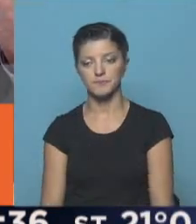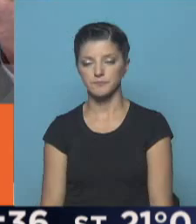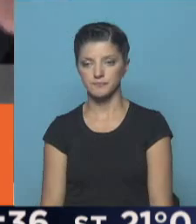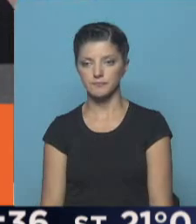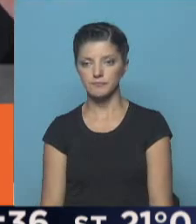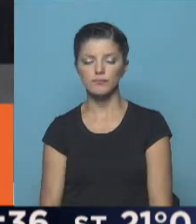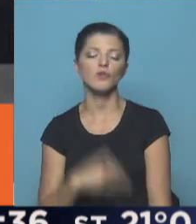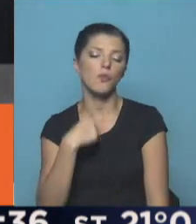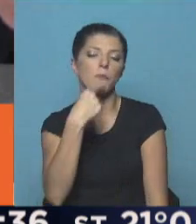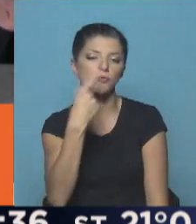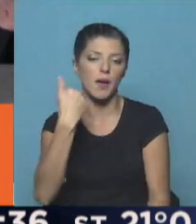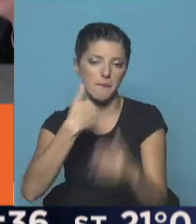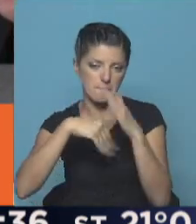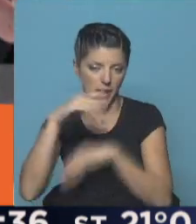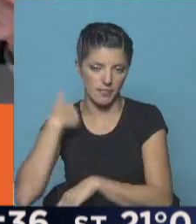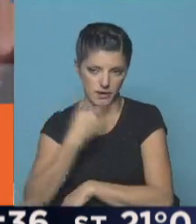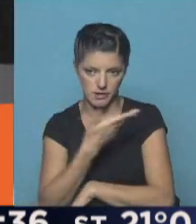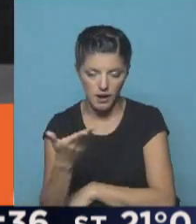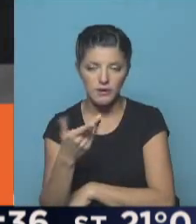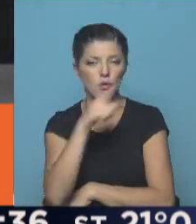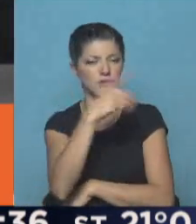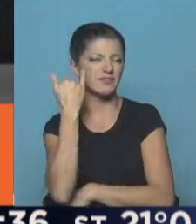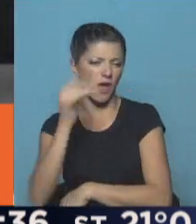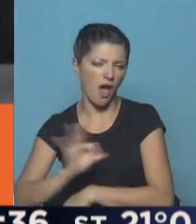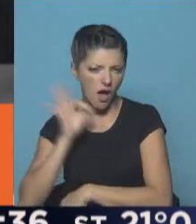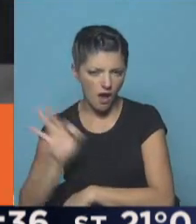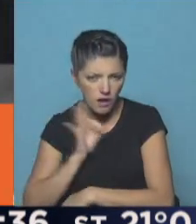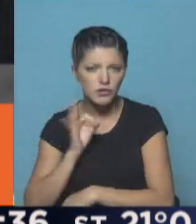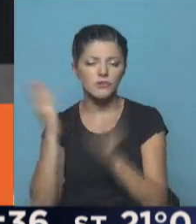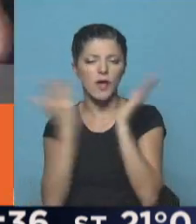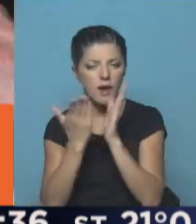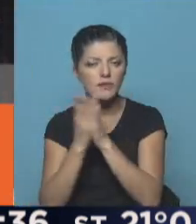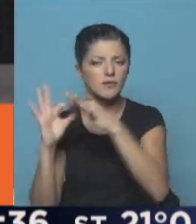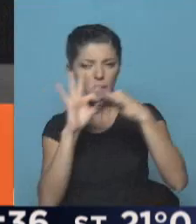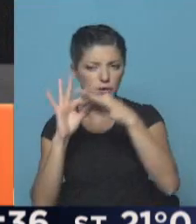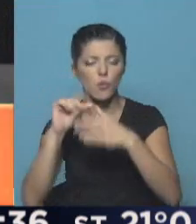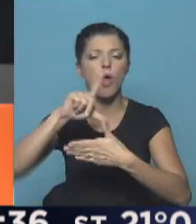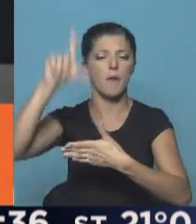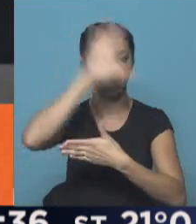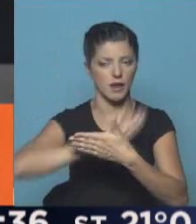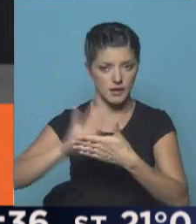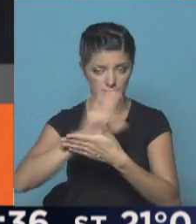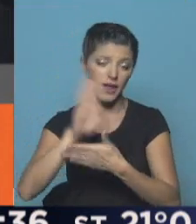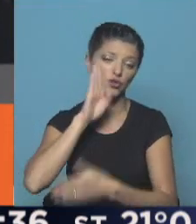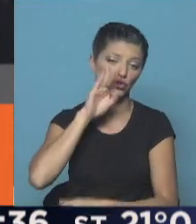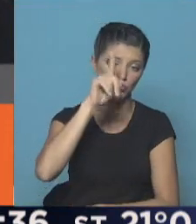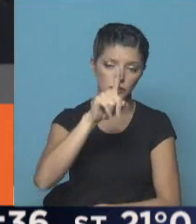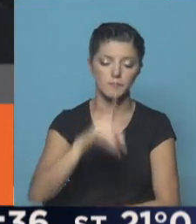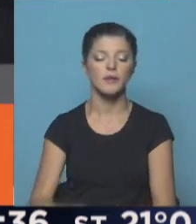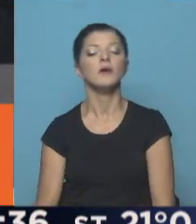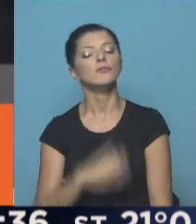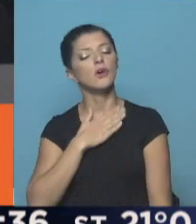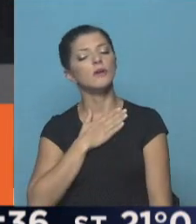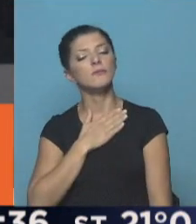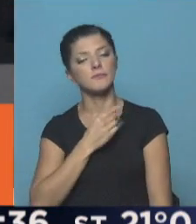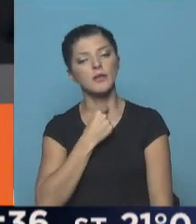poco más general, dado lleva muchos años estudiando las relaciones entre América Latina en general y Estados Unidos. Yo lo que le quería preguntar